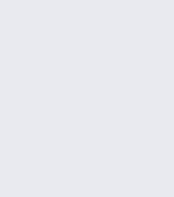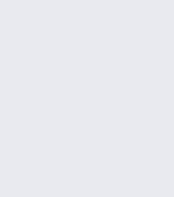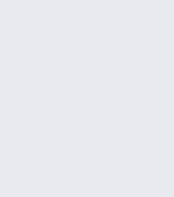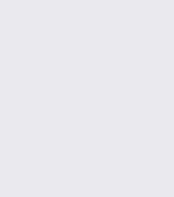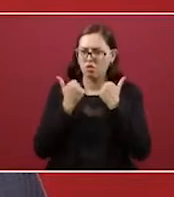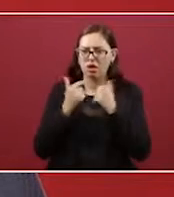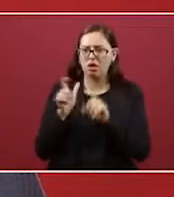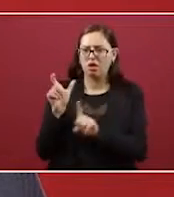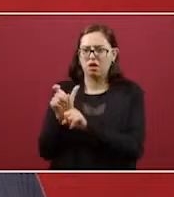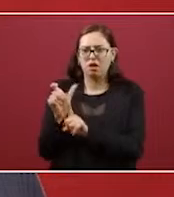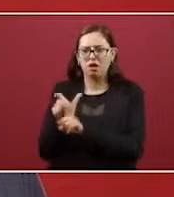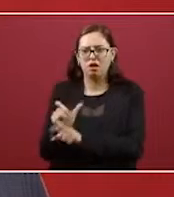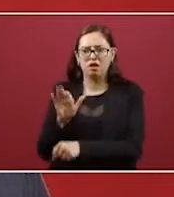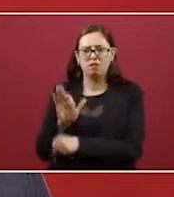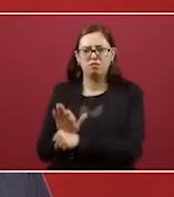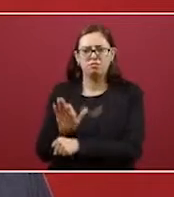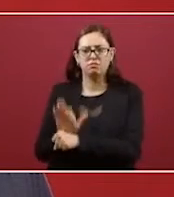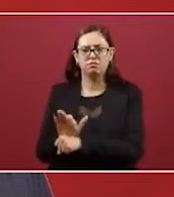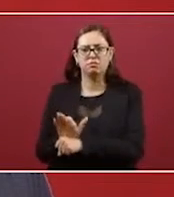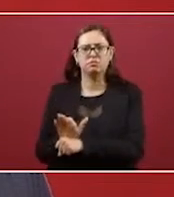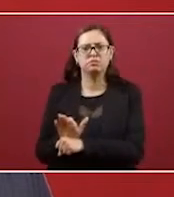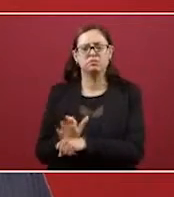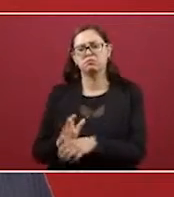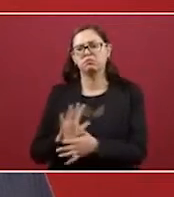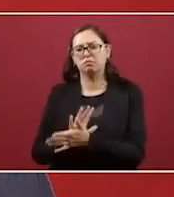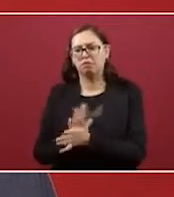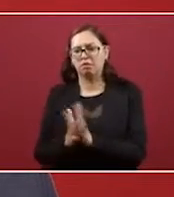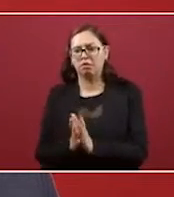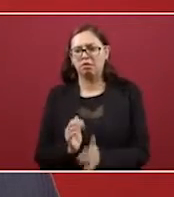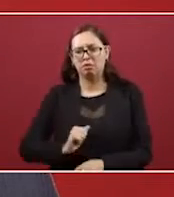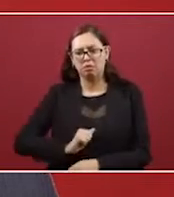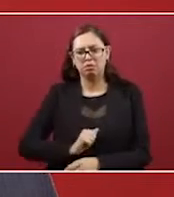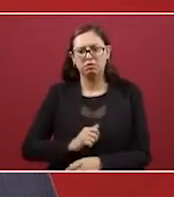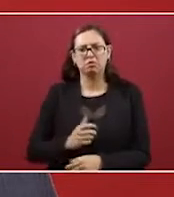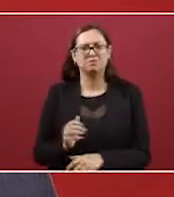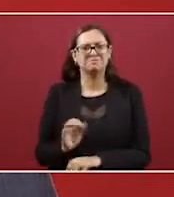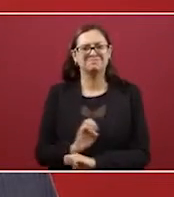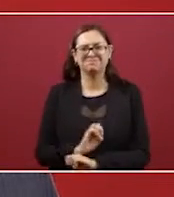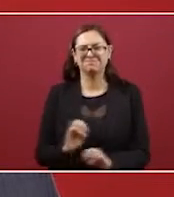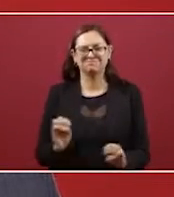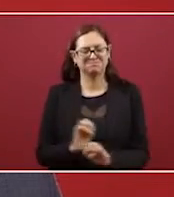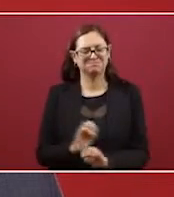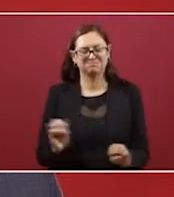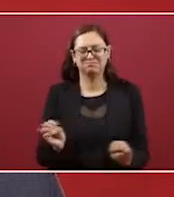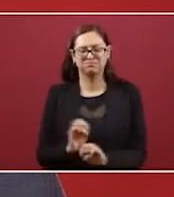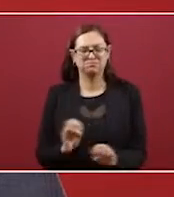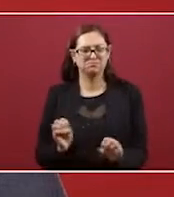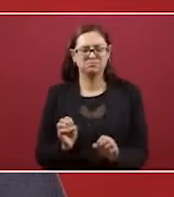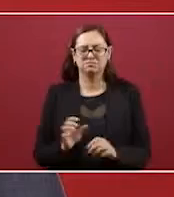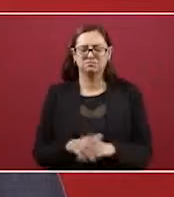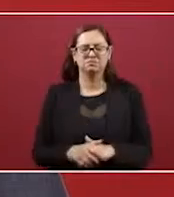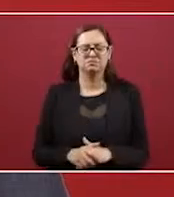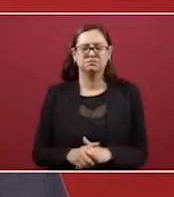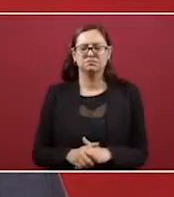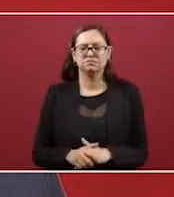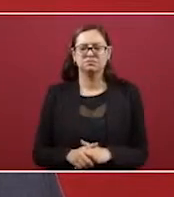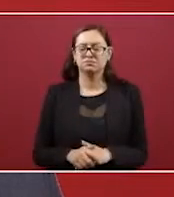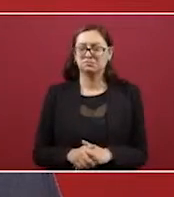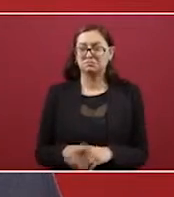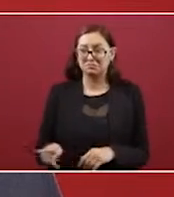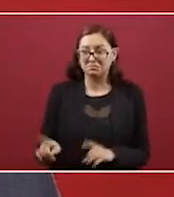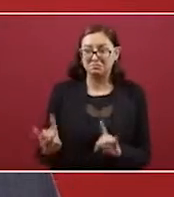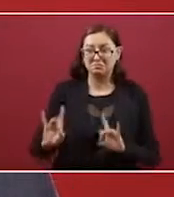unirse a usuarios que quieran defender atacando a quienes critican al presidente el documento destacó que dicha red de forma automatizada